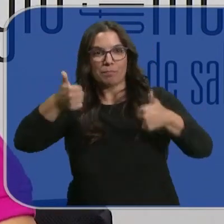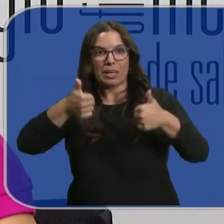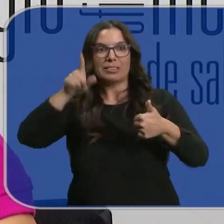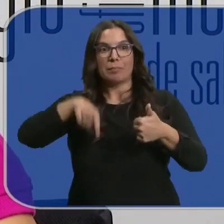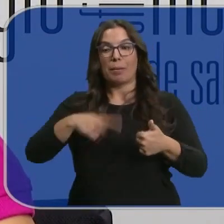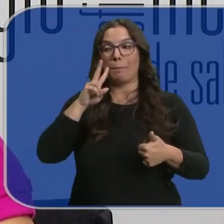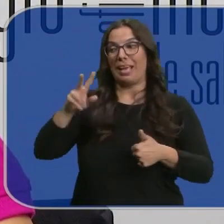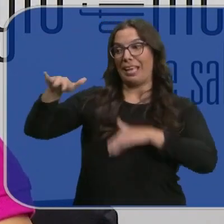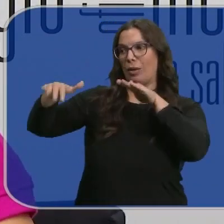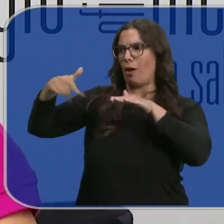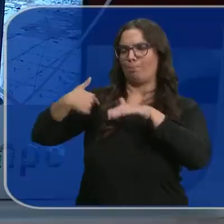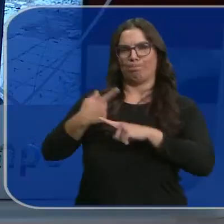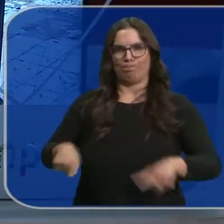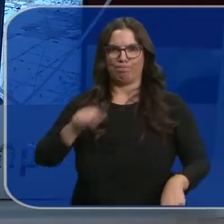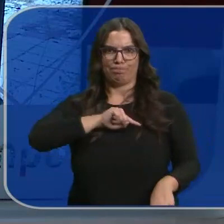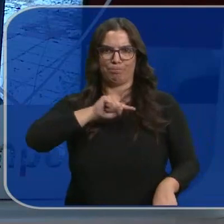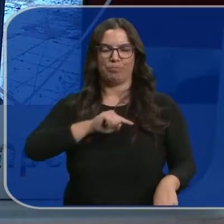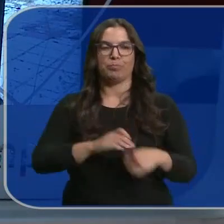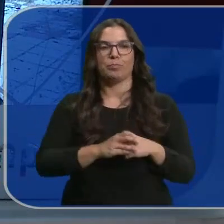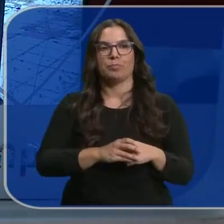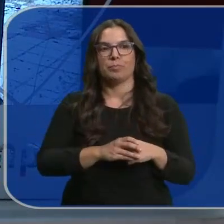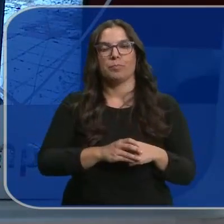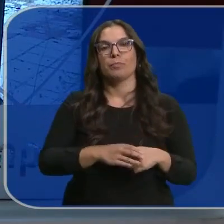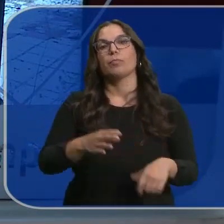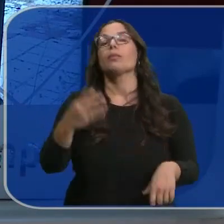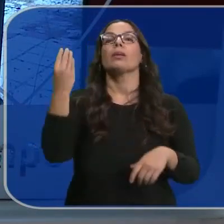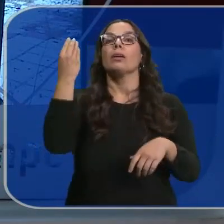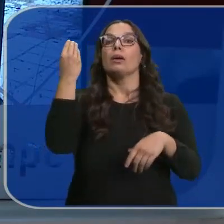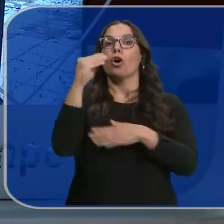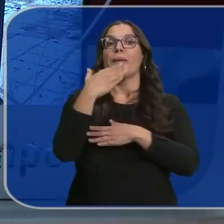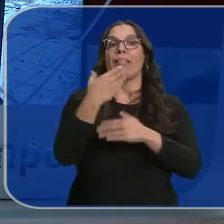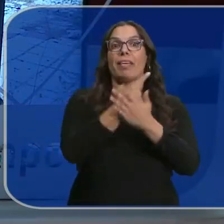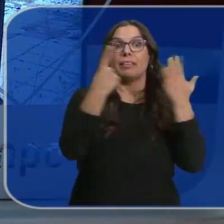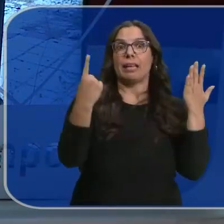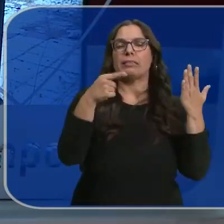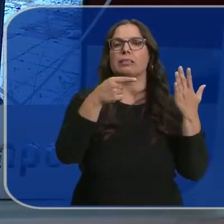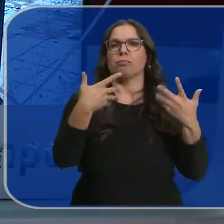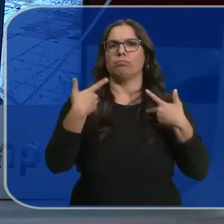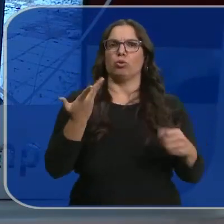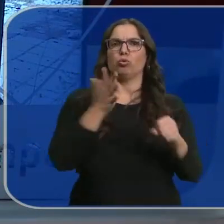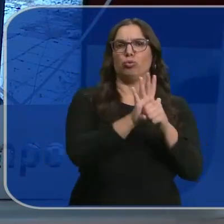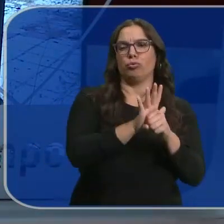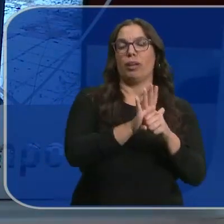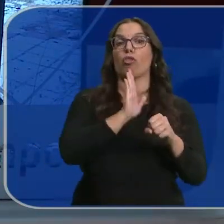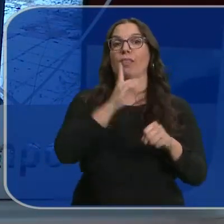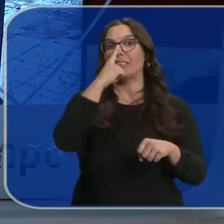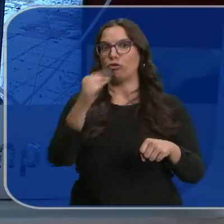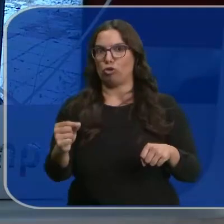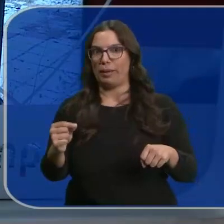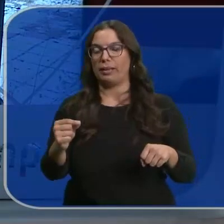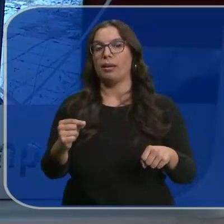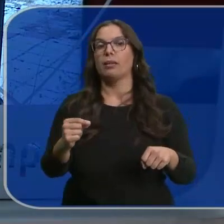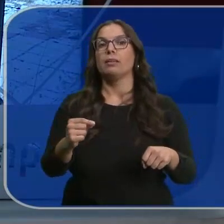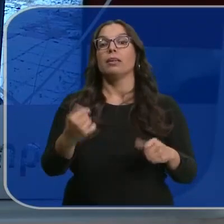sienten distintas. Viola, una joven de 16 años, en las fiestas de Santavenia, en Valladolid. El